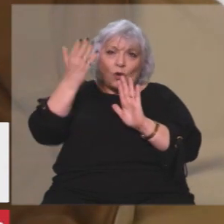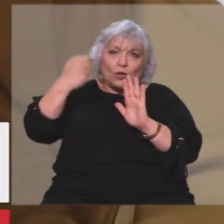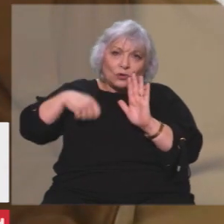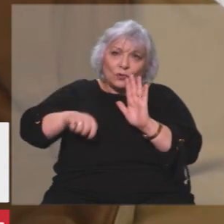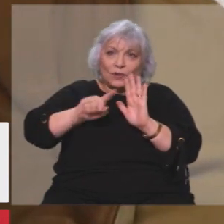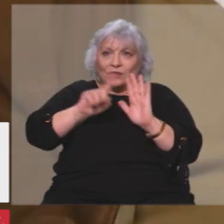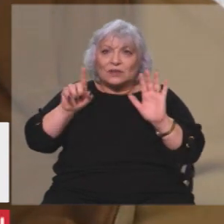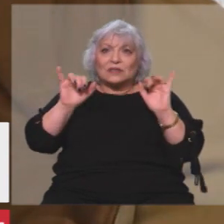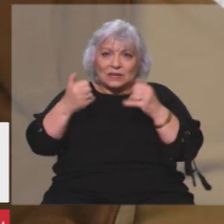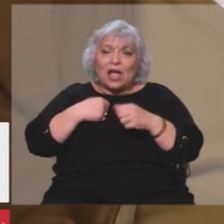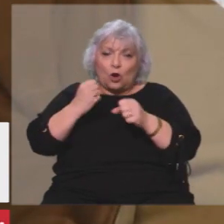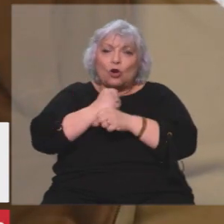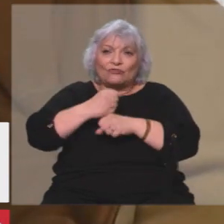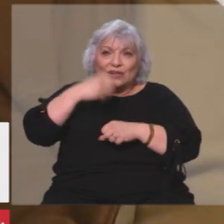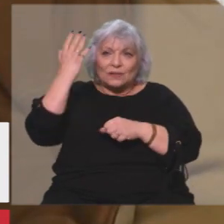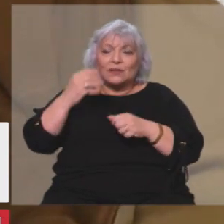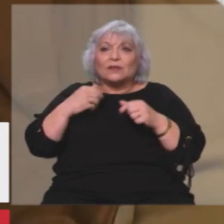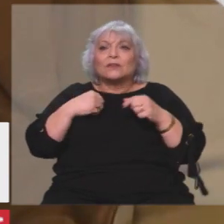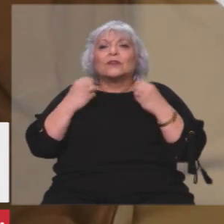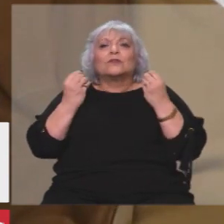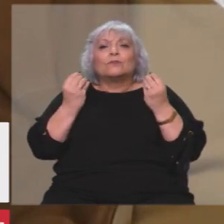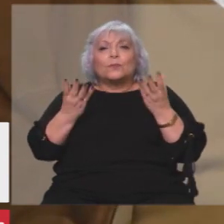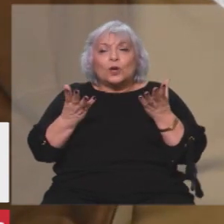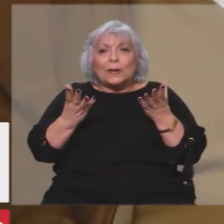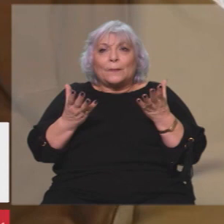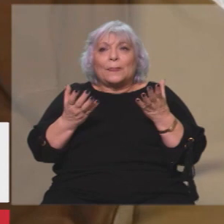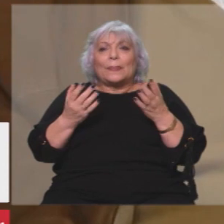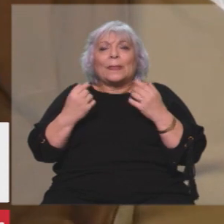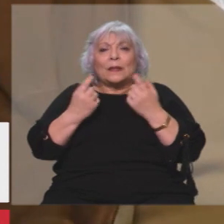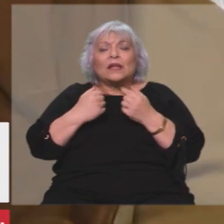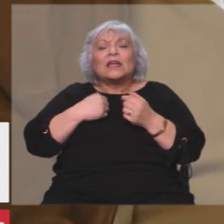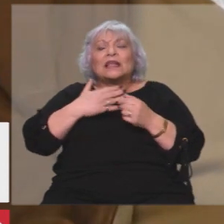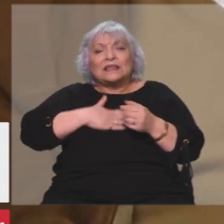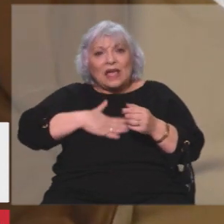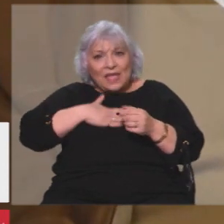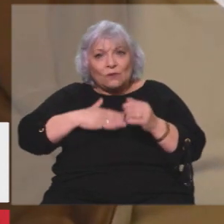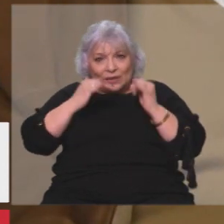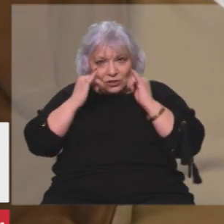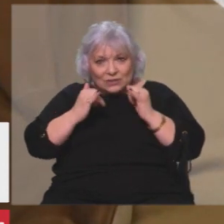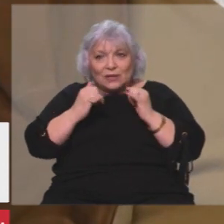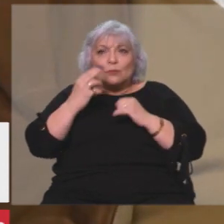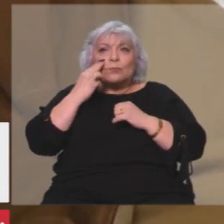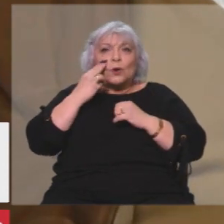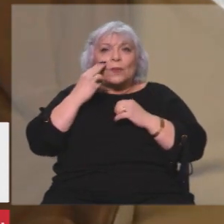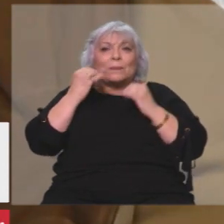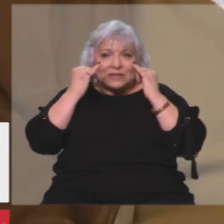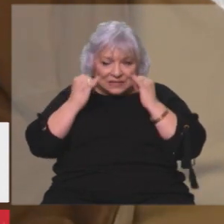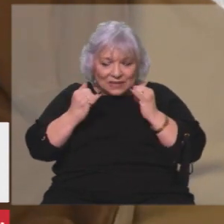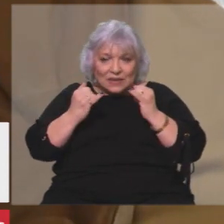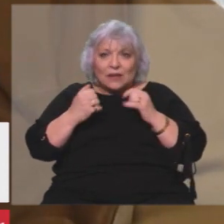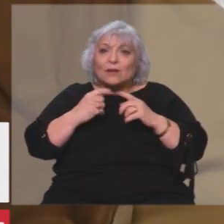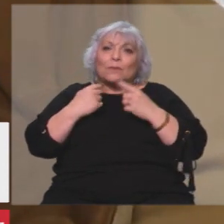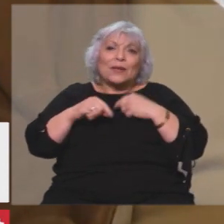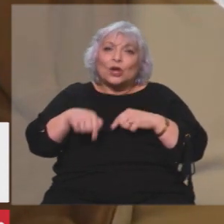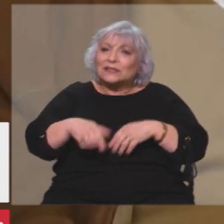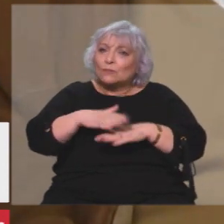lo podemos confirmar entendemos que entendemos estamos de acuerdo en el problema de fondo simplemente entendemos que